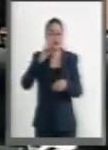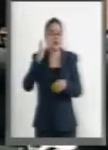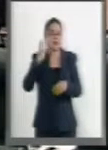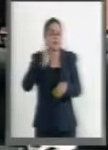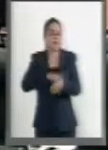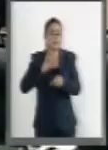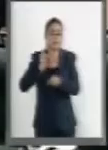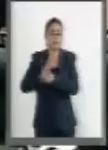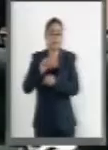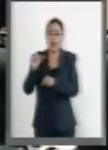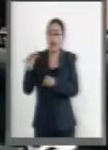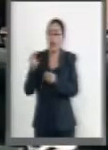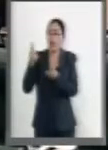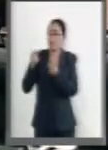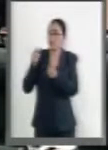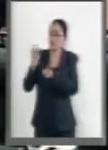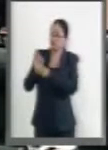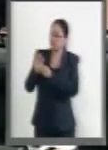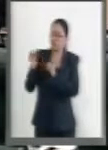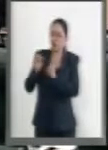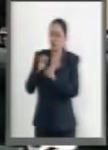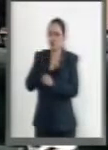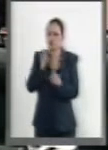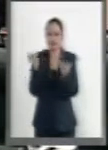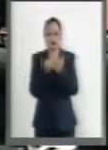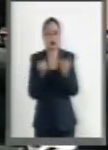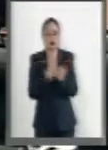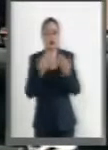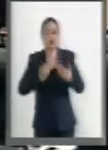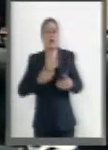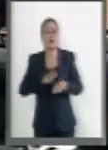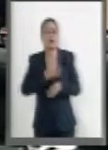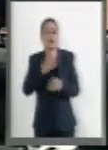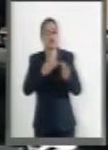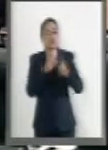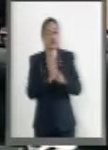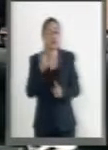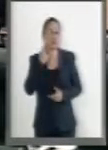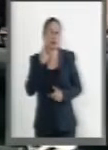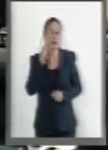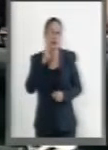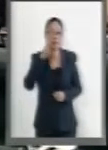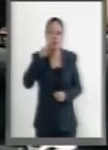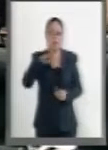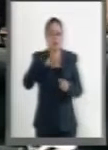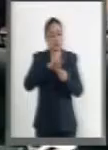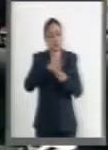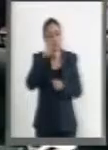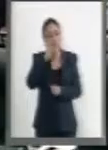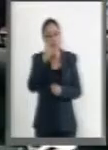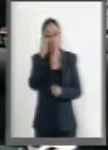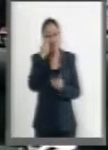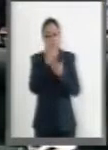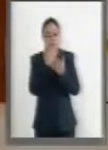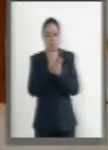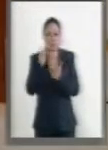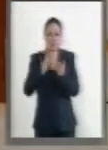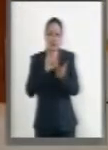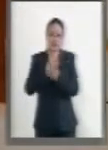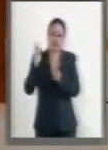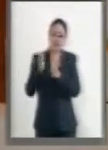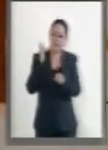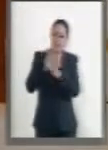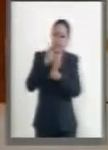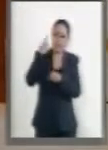mexicanos por encima de todos. Por ello, en el Partido Verde votaremos a favor de este dictamen. La Ley Federal de Derechos